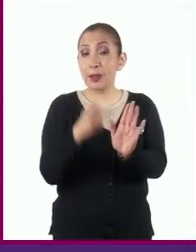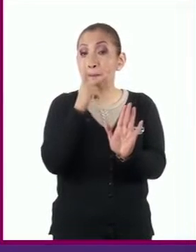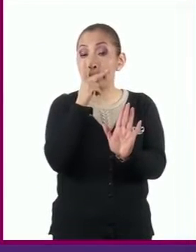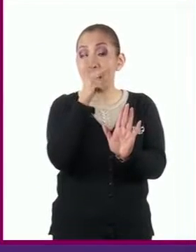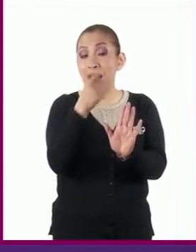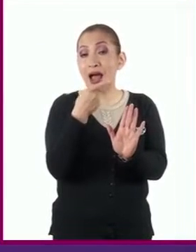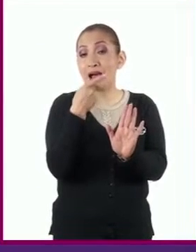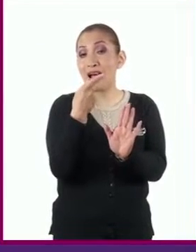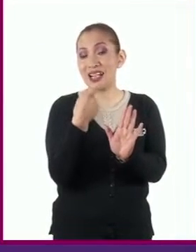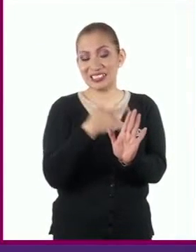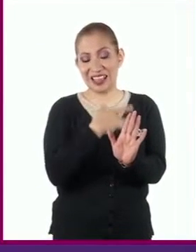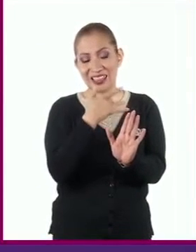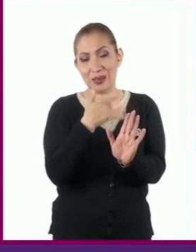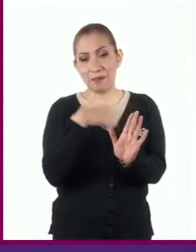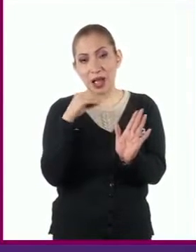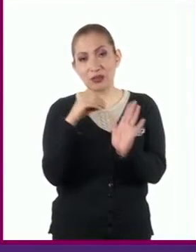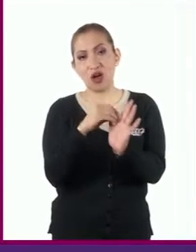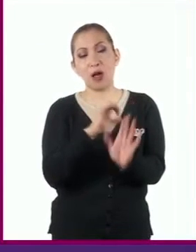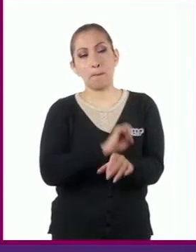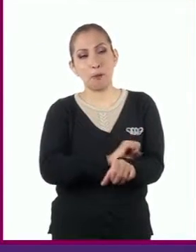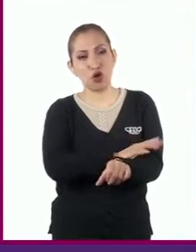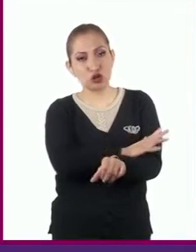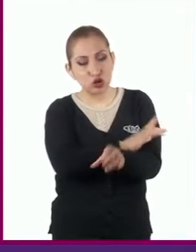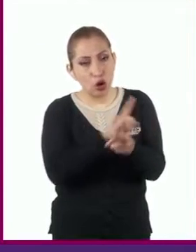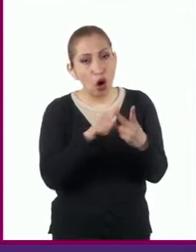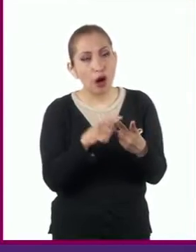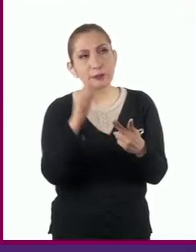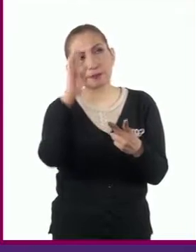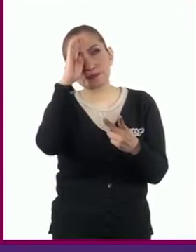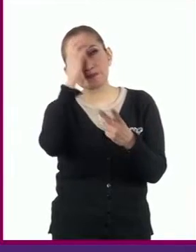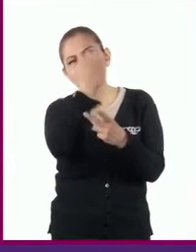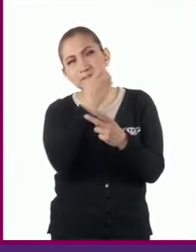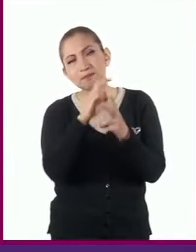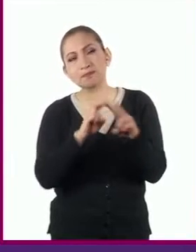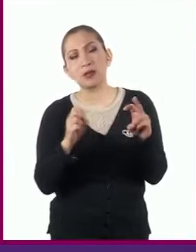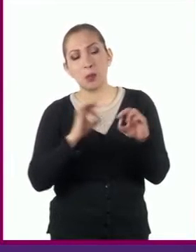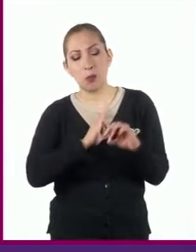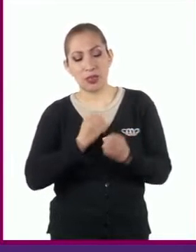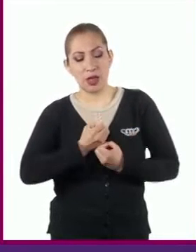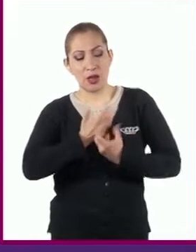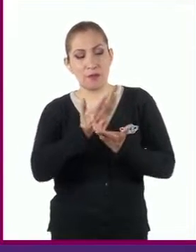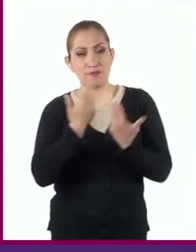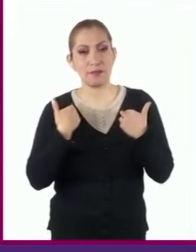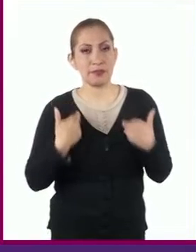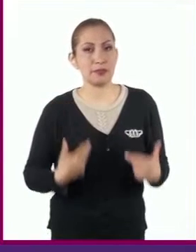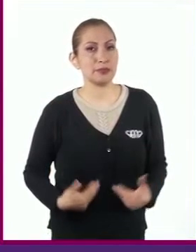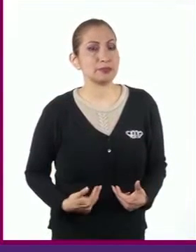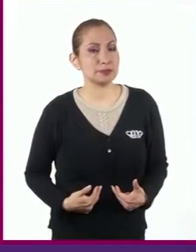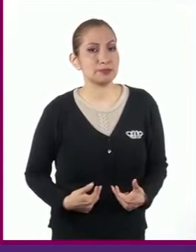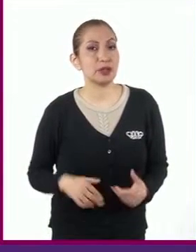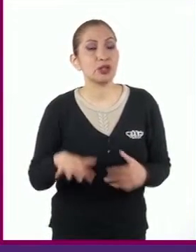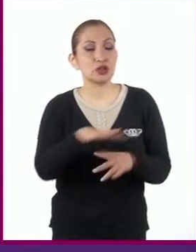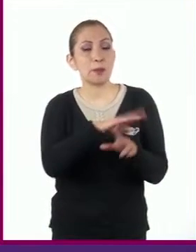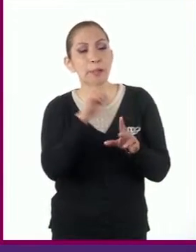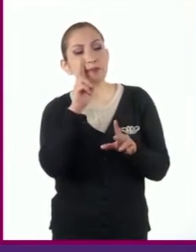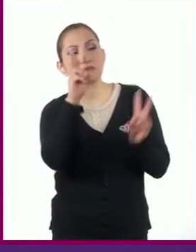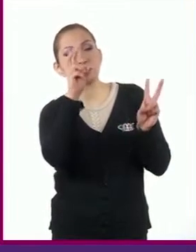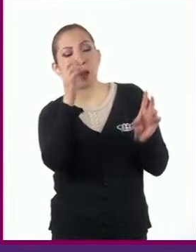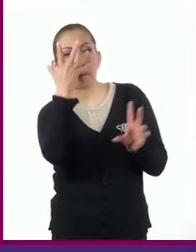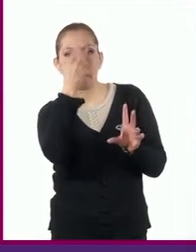palabra, de los sentimientos, emociones y reflexiones que puede expresar el ser humano en torno a la